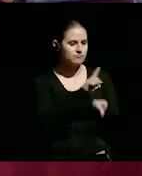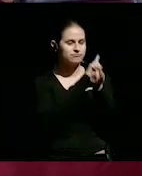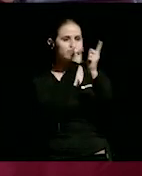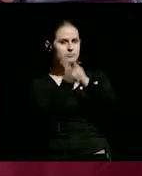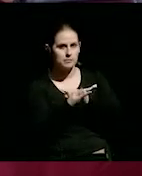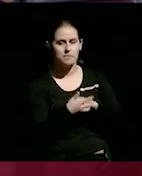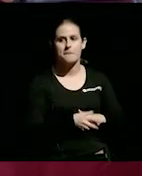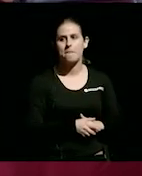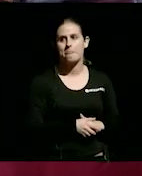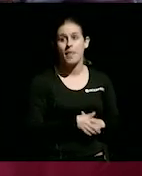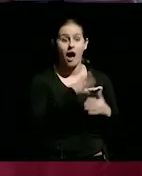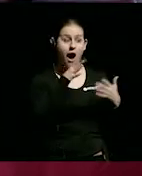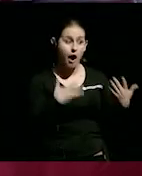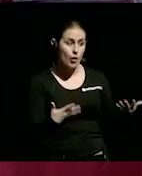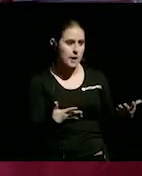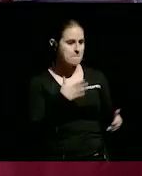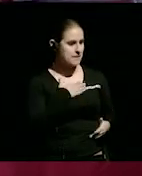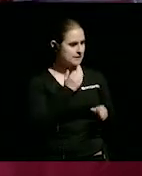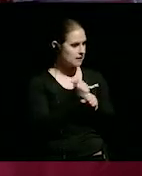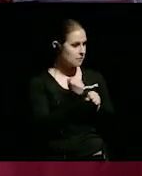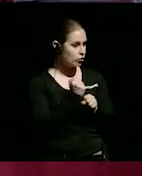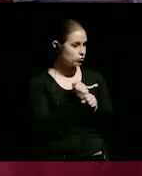Yo ahora hago mi trabajo